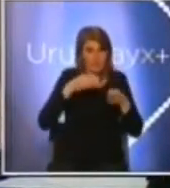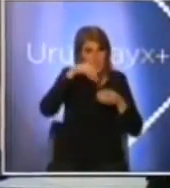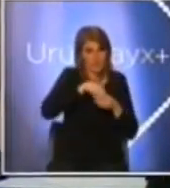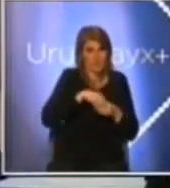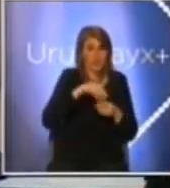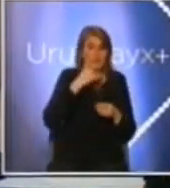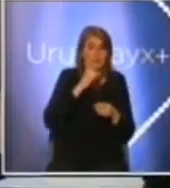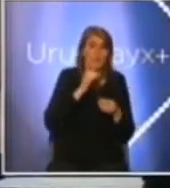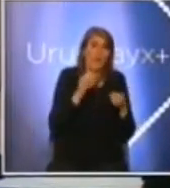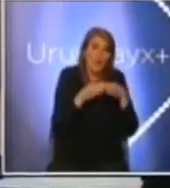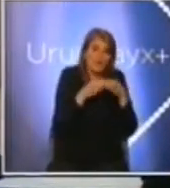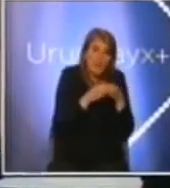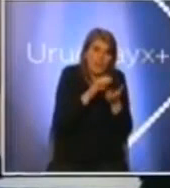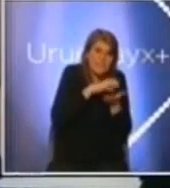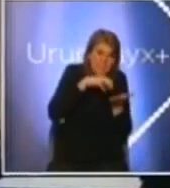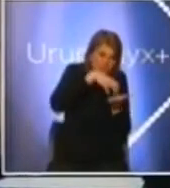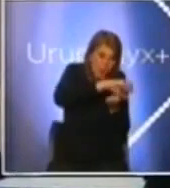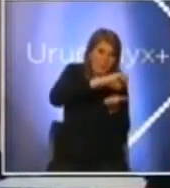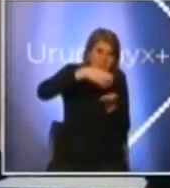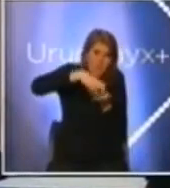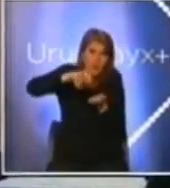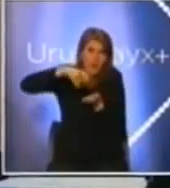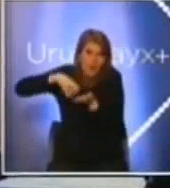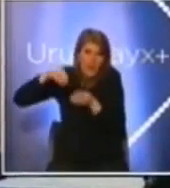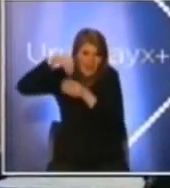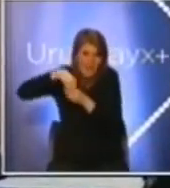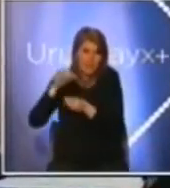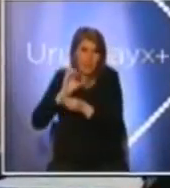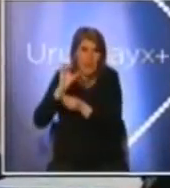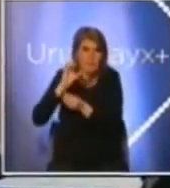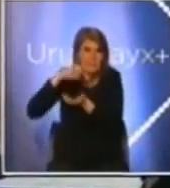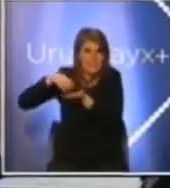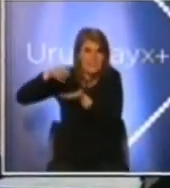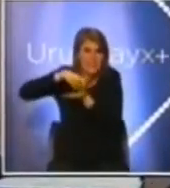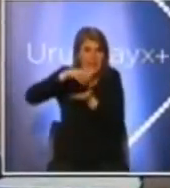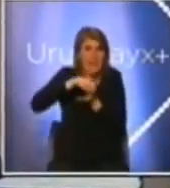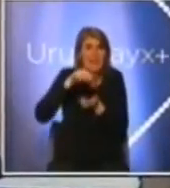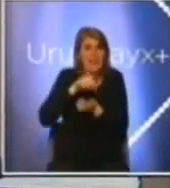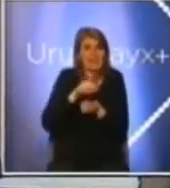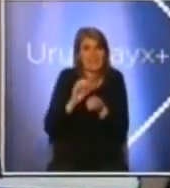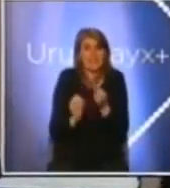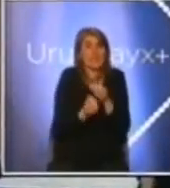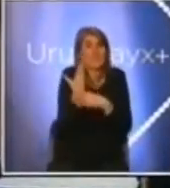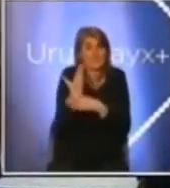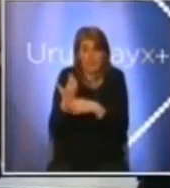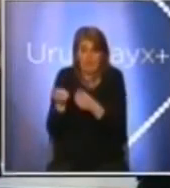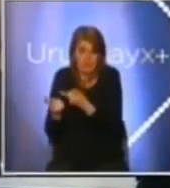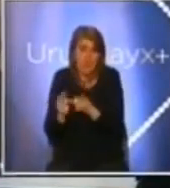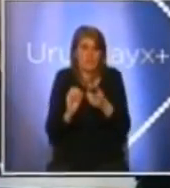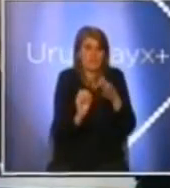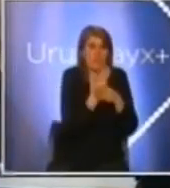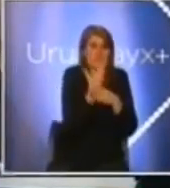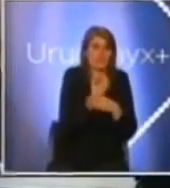consejos sectoriales y creando nuevos en sectores estratégicos, con énfasis en la innovación y en las cadenas de